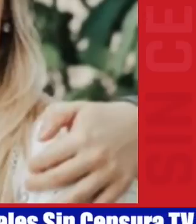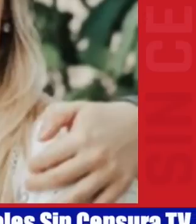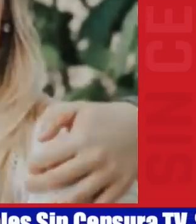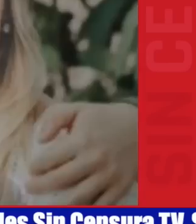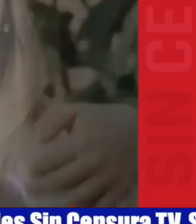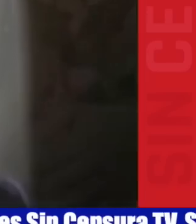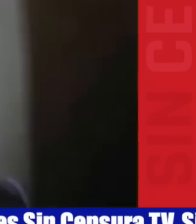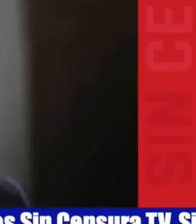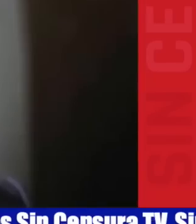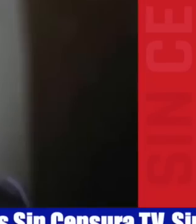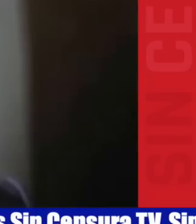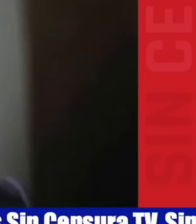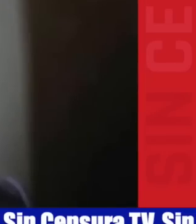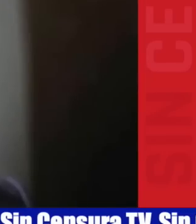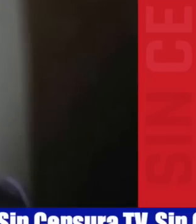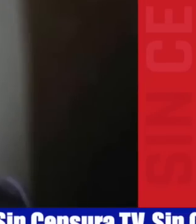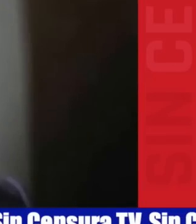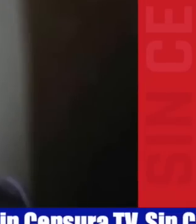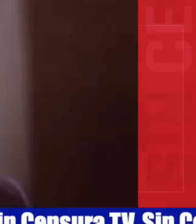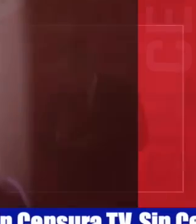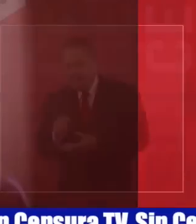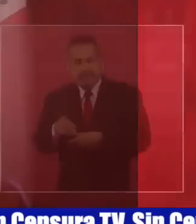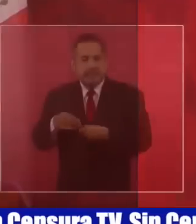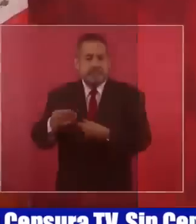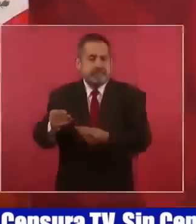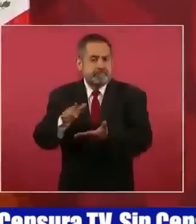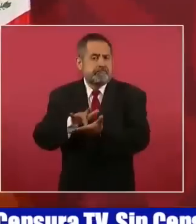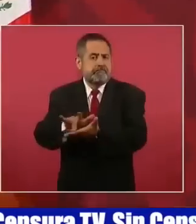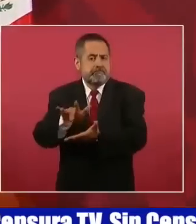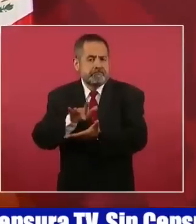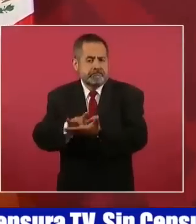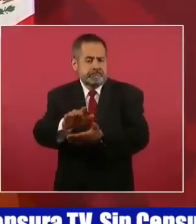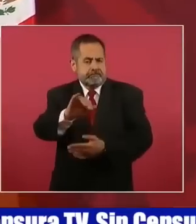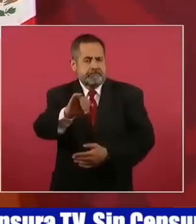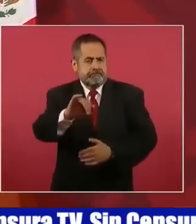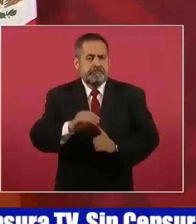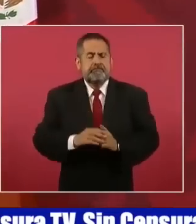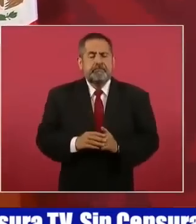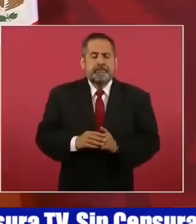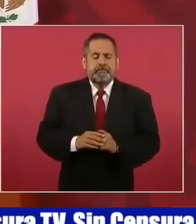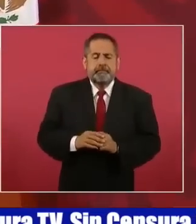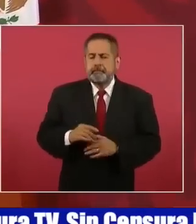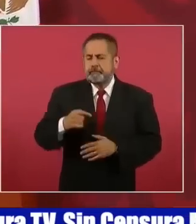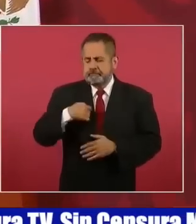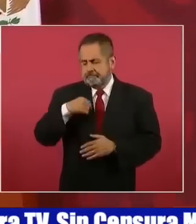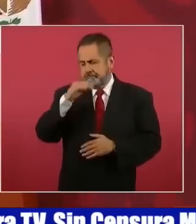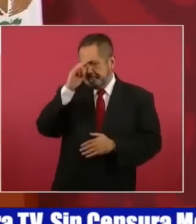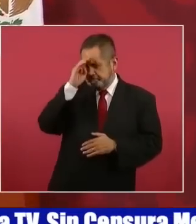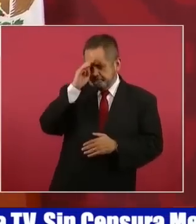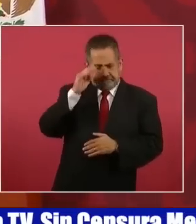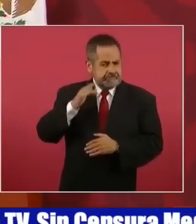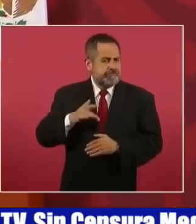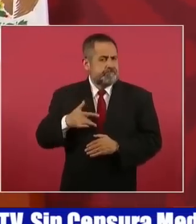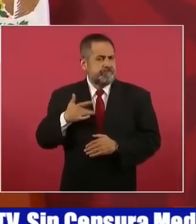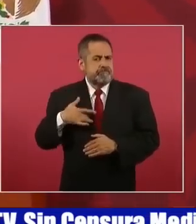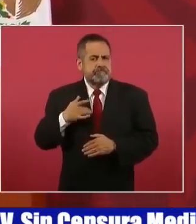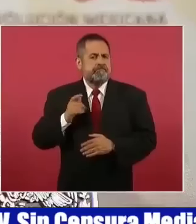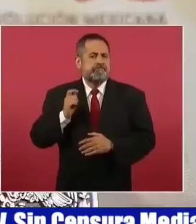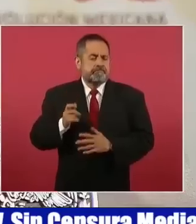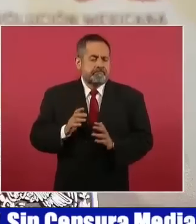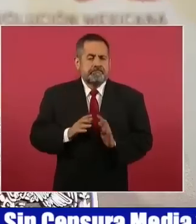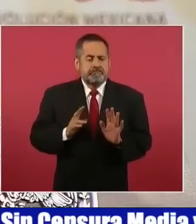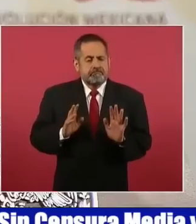anterior. Y el presidente dice, sí hay apoyo, contrario a la versión que anda vendiendo Samuel García para tratar